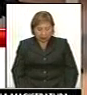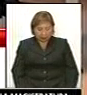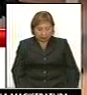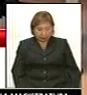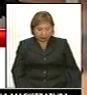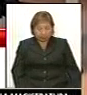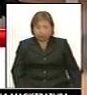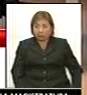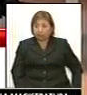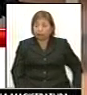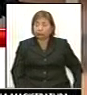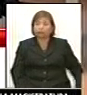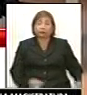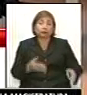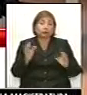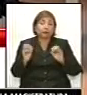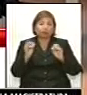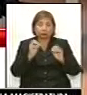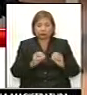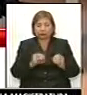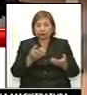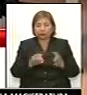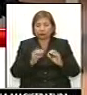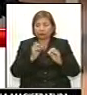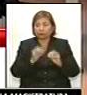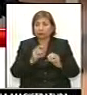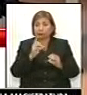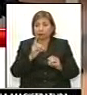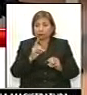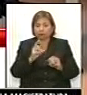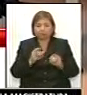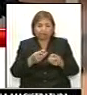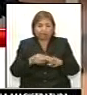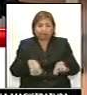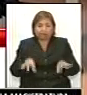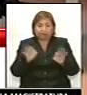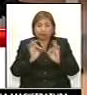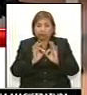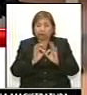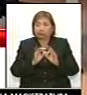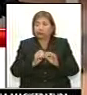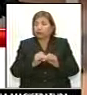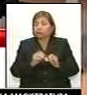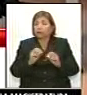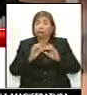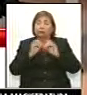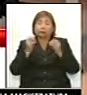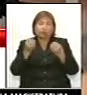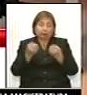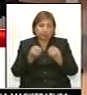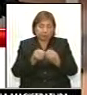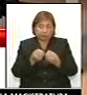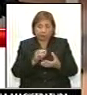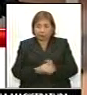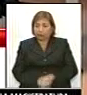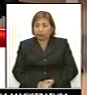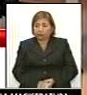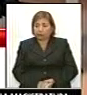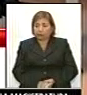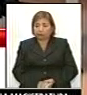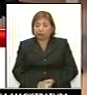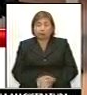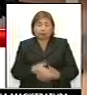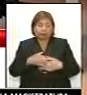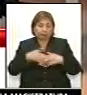Si tuviera usted que asignarle un grado de importancia en la organización, con lo que ha